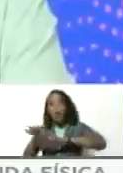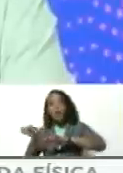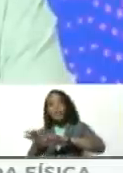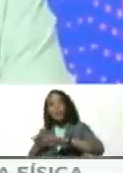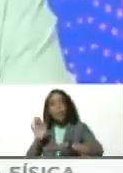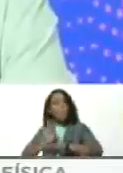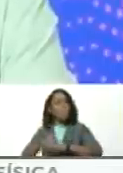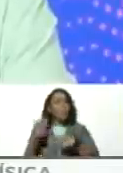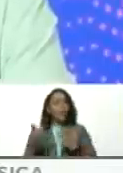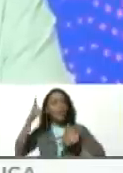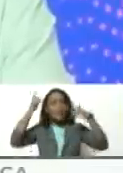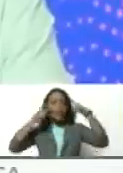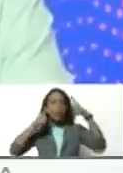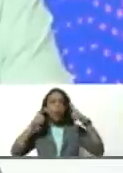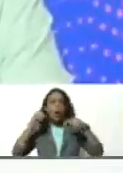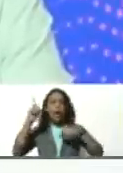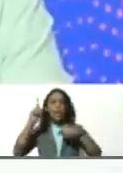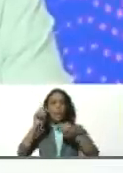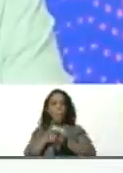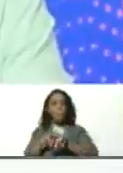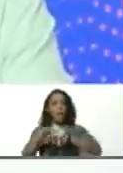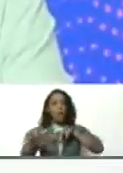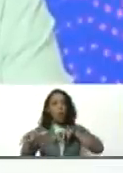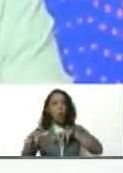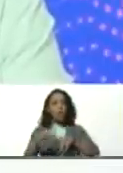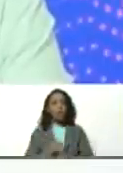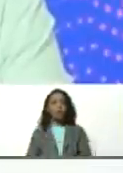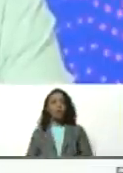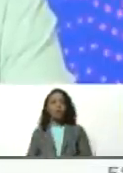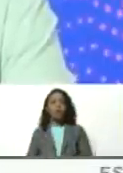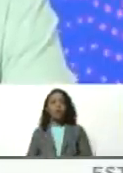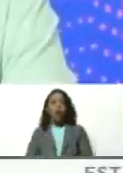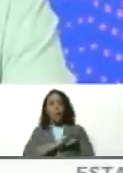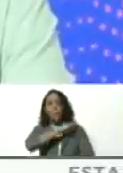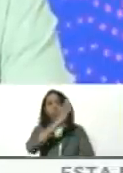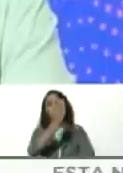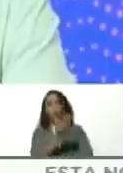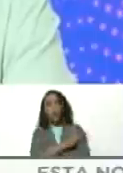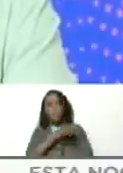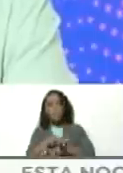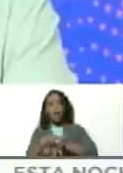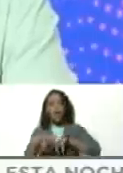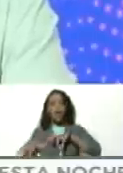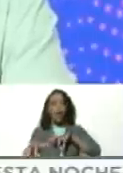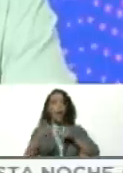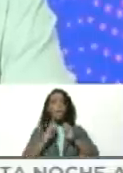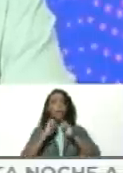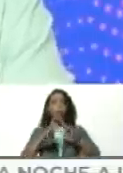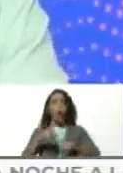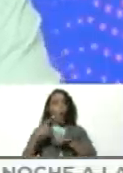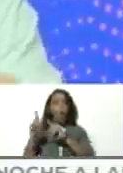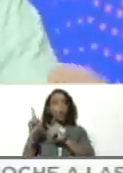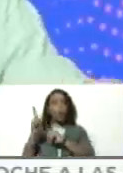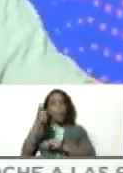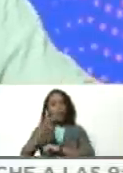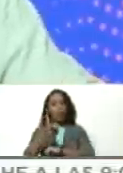por qué el chavismo, siendo mayoría, poderosa mayoría, perdió con otro